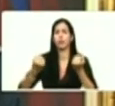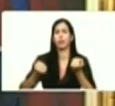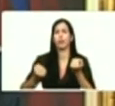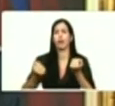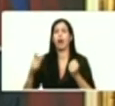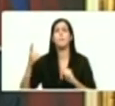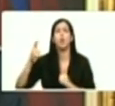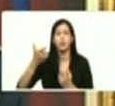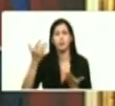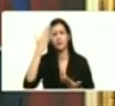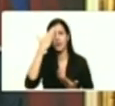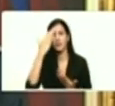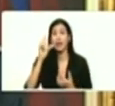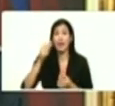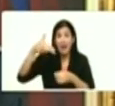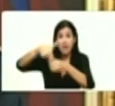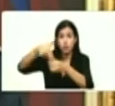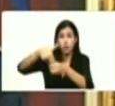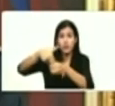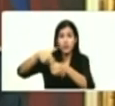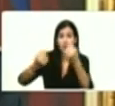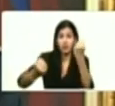la gasolina